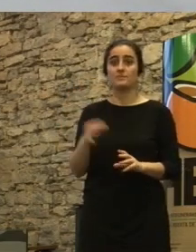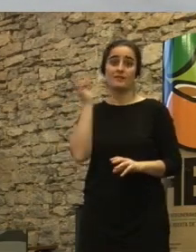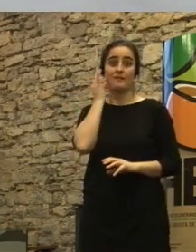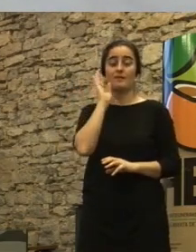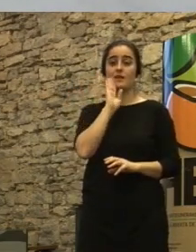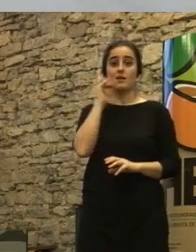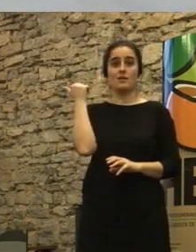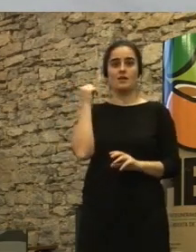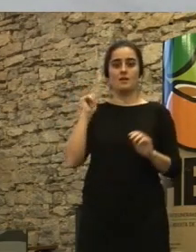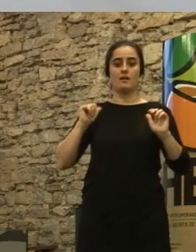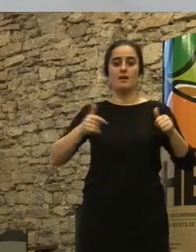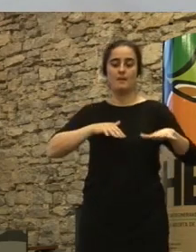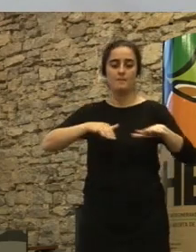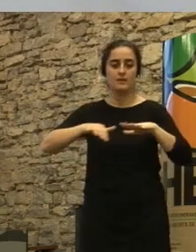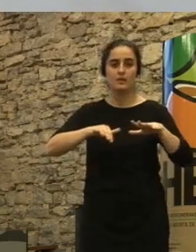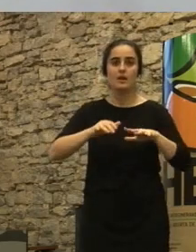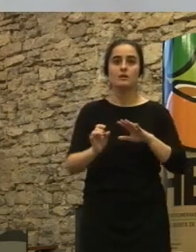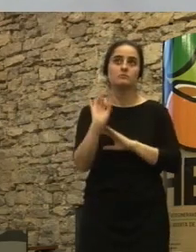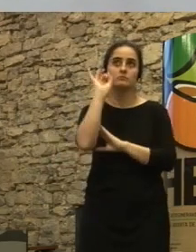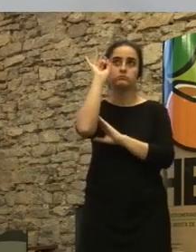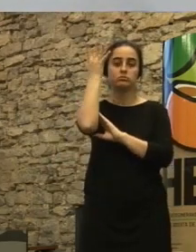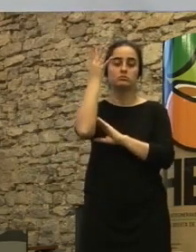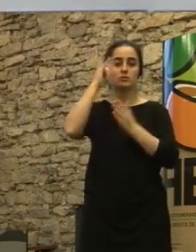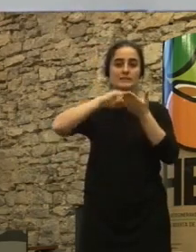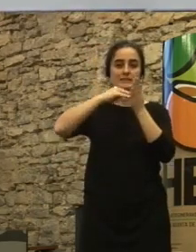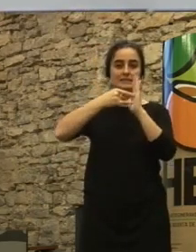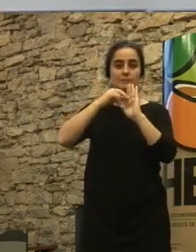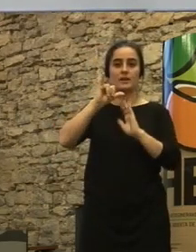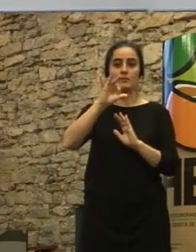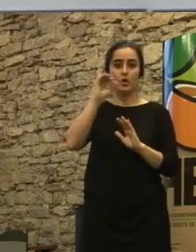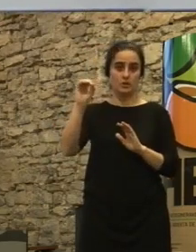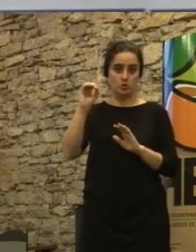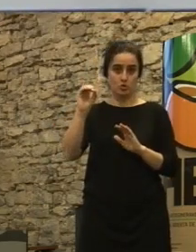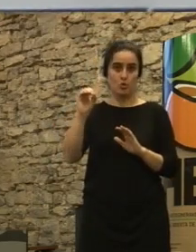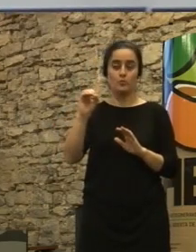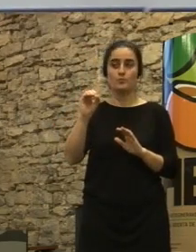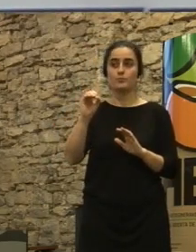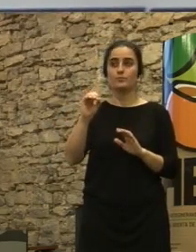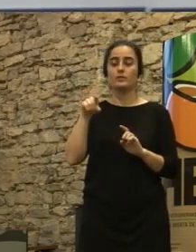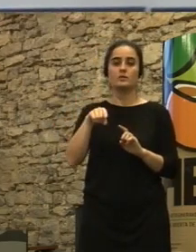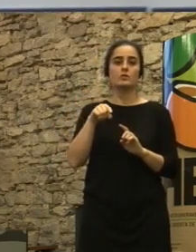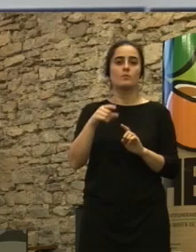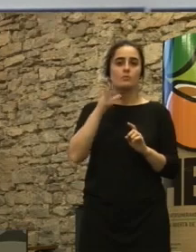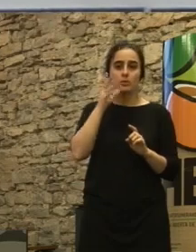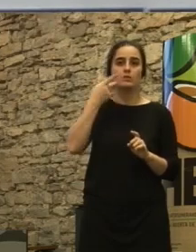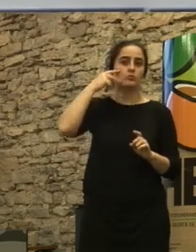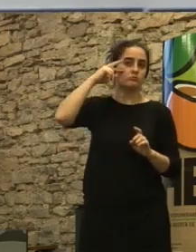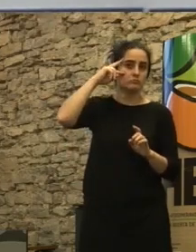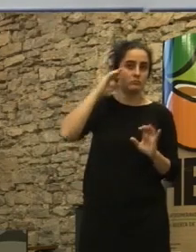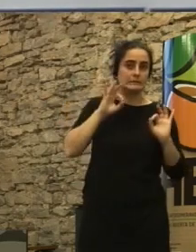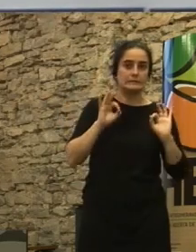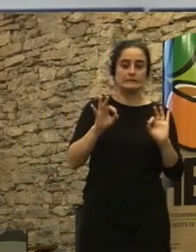emprendedora, crea un sistema ISO, digamos, que es la única que tiene tanta especialización para